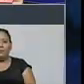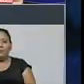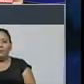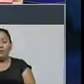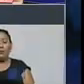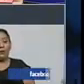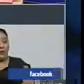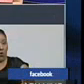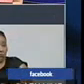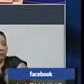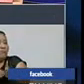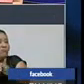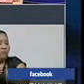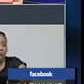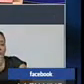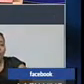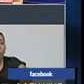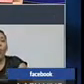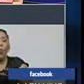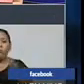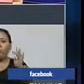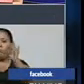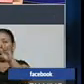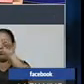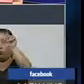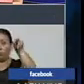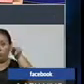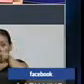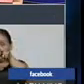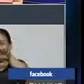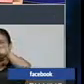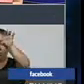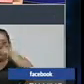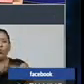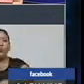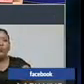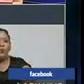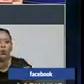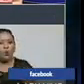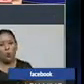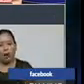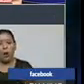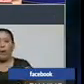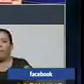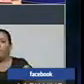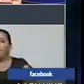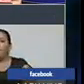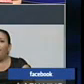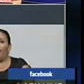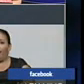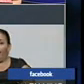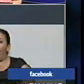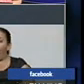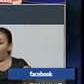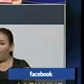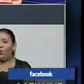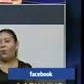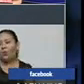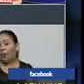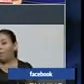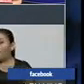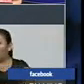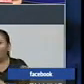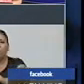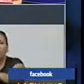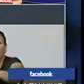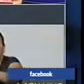Vamos a comenzar esta emisión estableciendo contacto hasta la zona de la colonia Málaga en San Salvador. Ahí se encuentra el periodista Ernesto Cornejo.